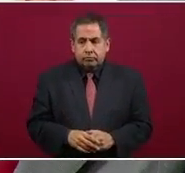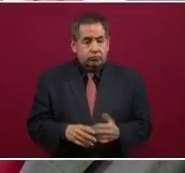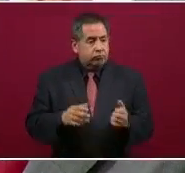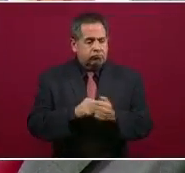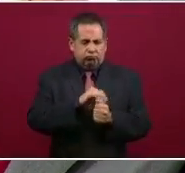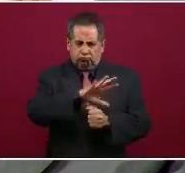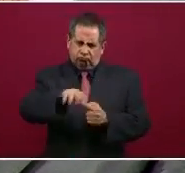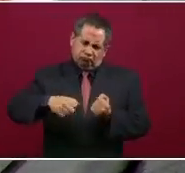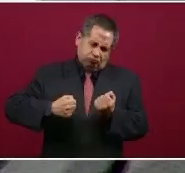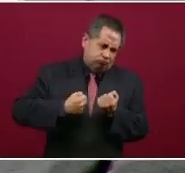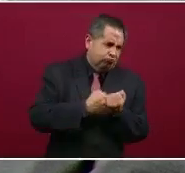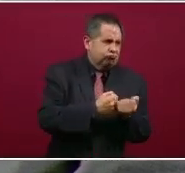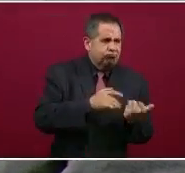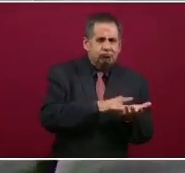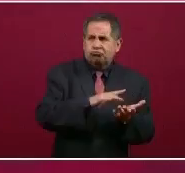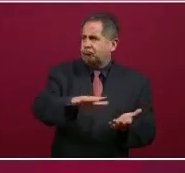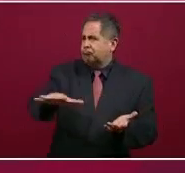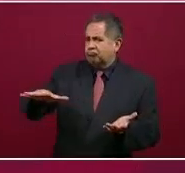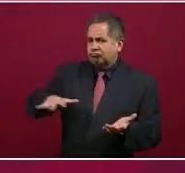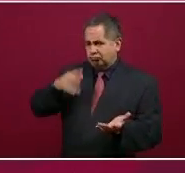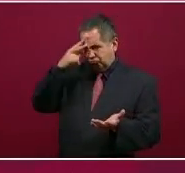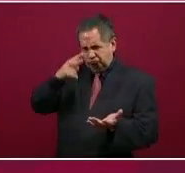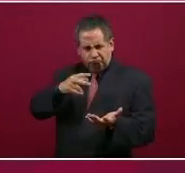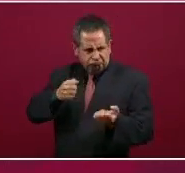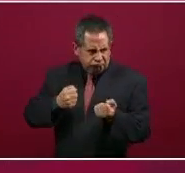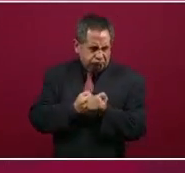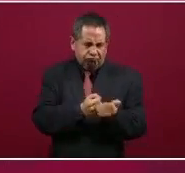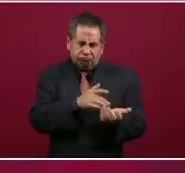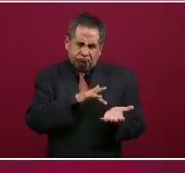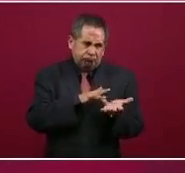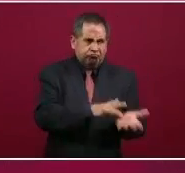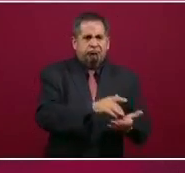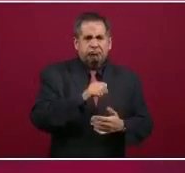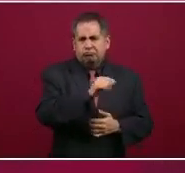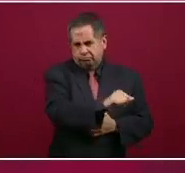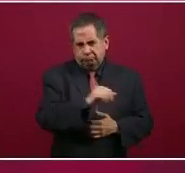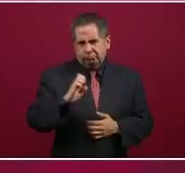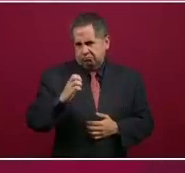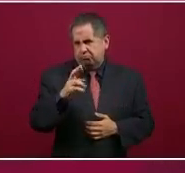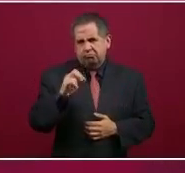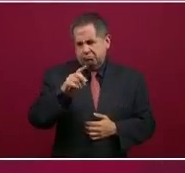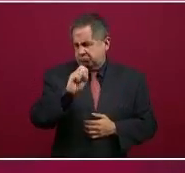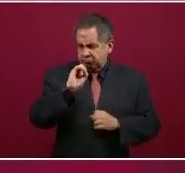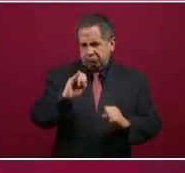respaldo de los mexicanos, mucho respaldo de los mexicanos,